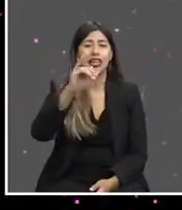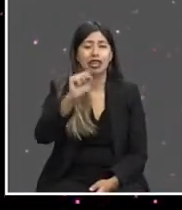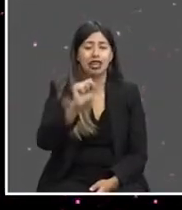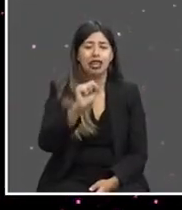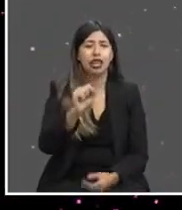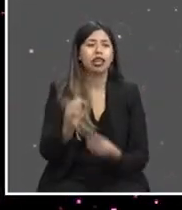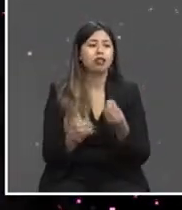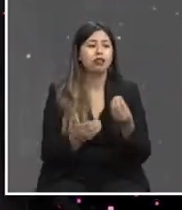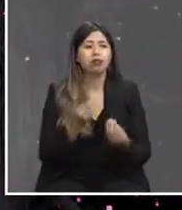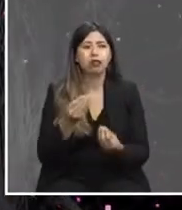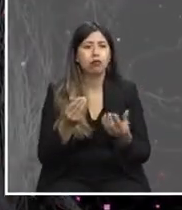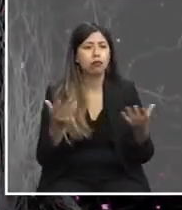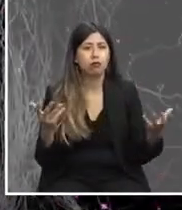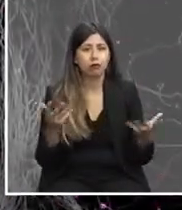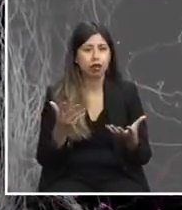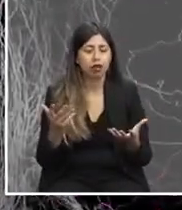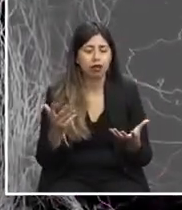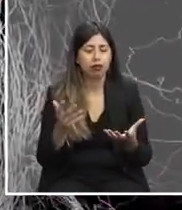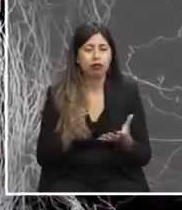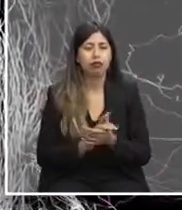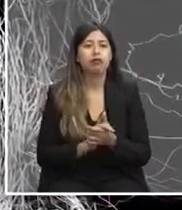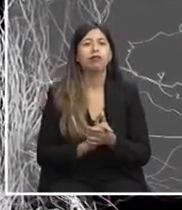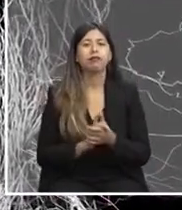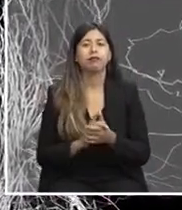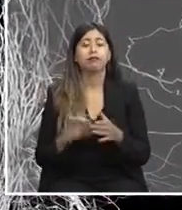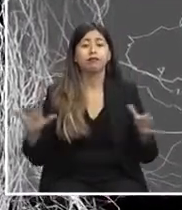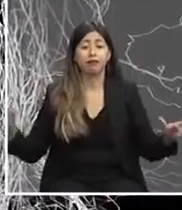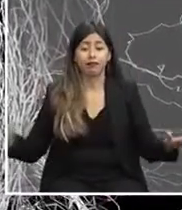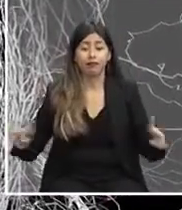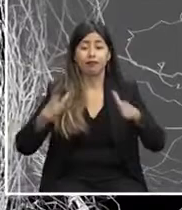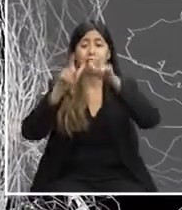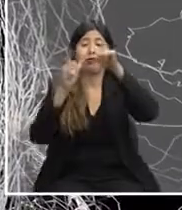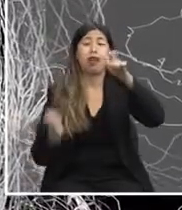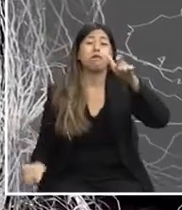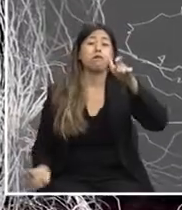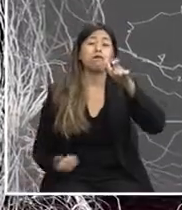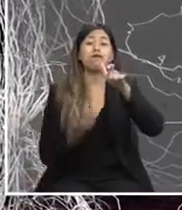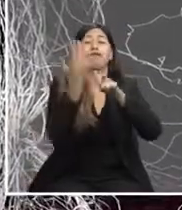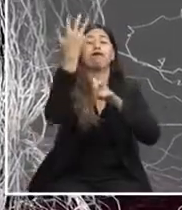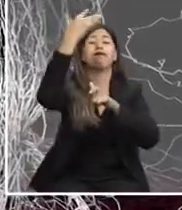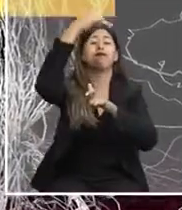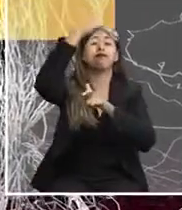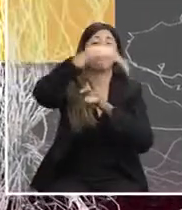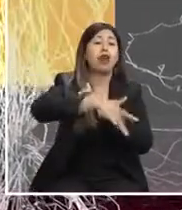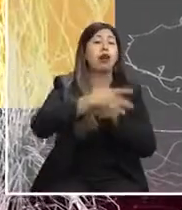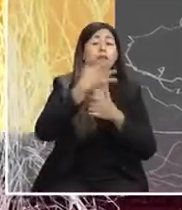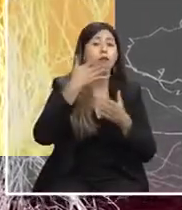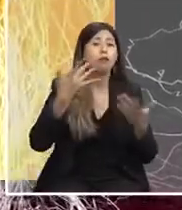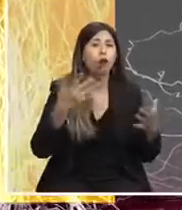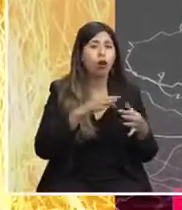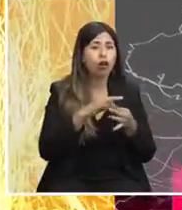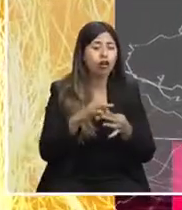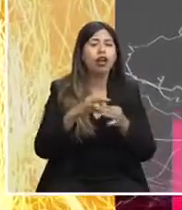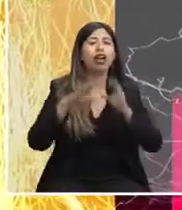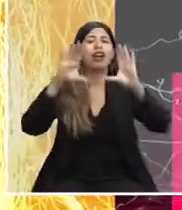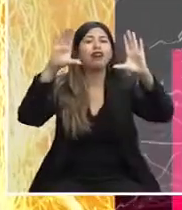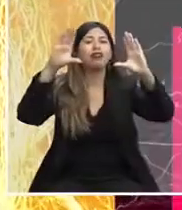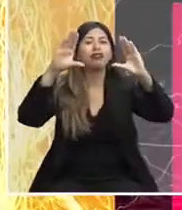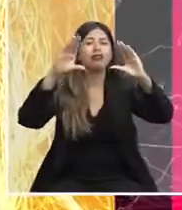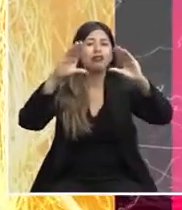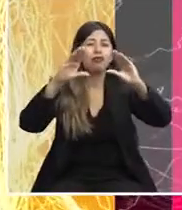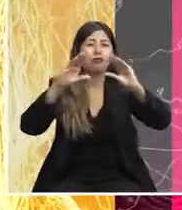final? Inducir erupciones volcánicas producto del deshielo de glaciares.